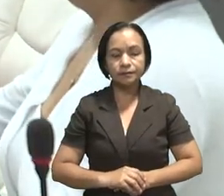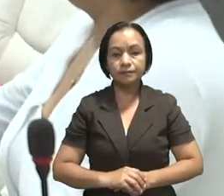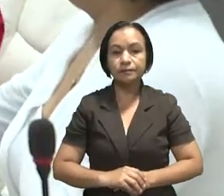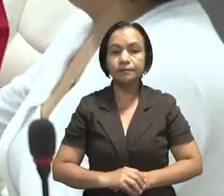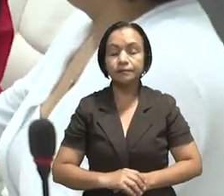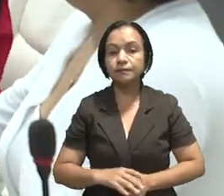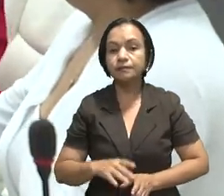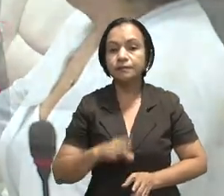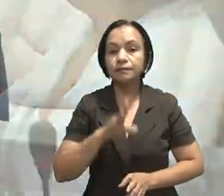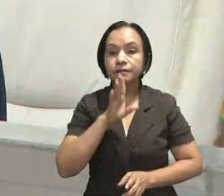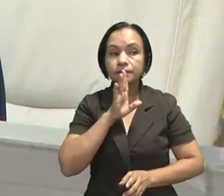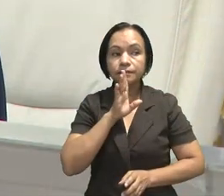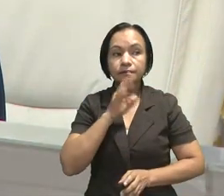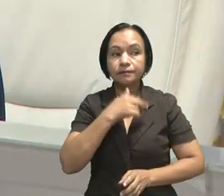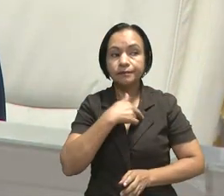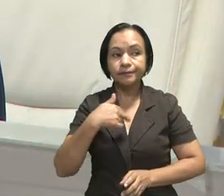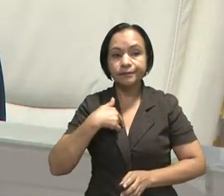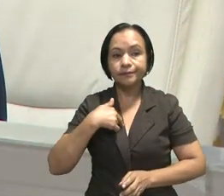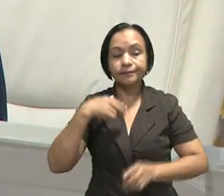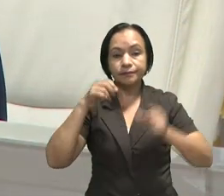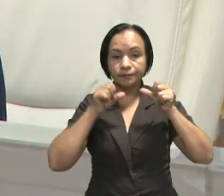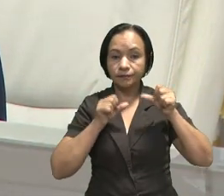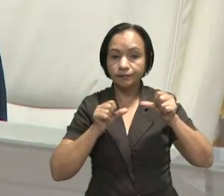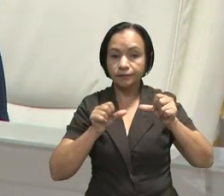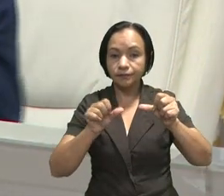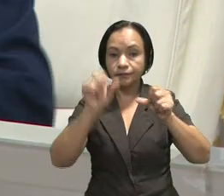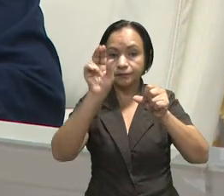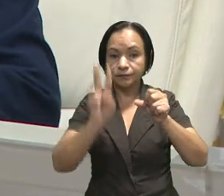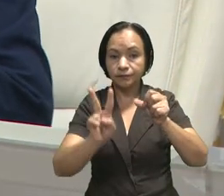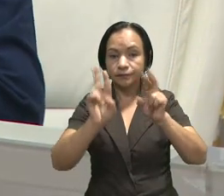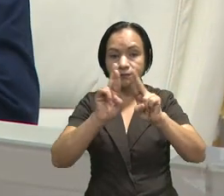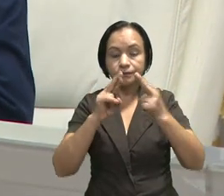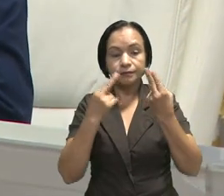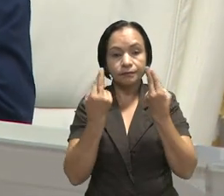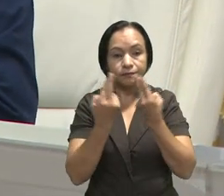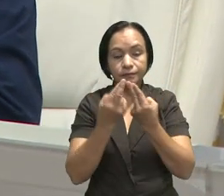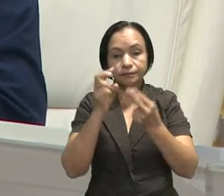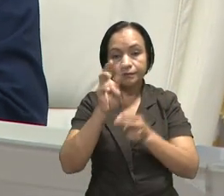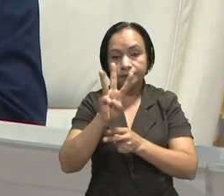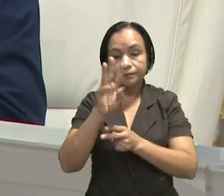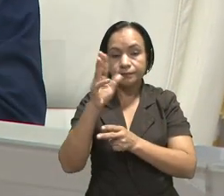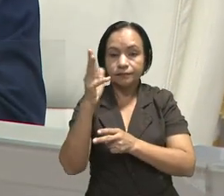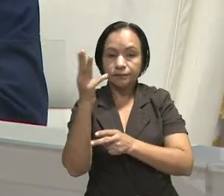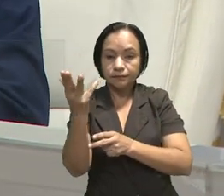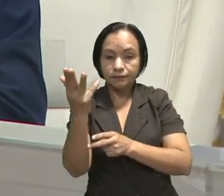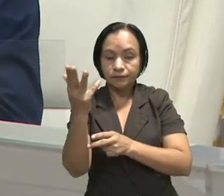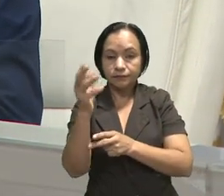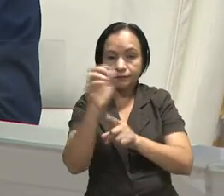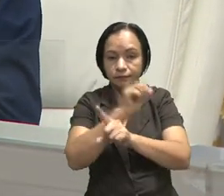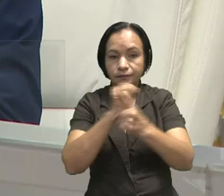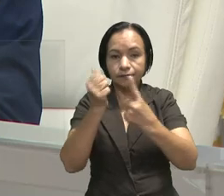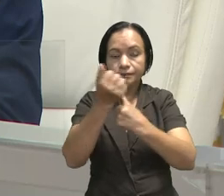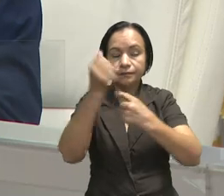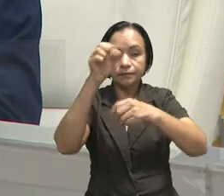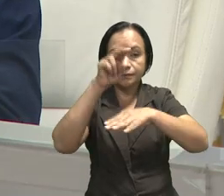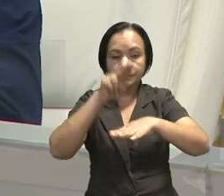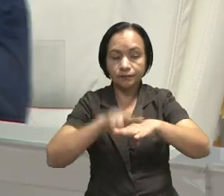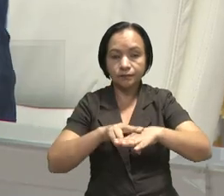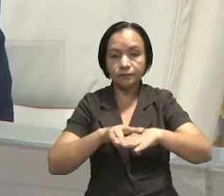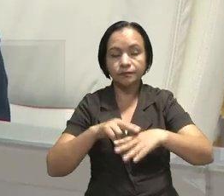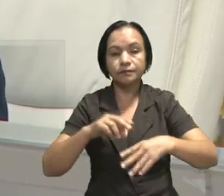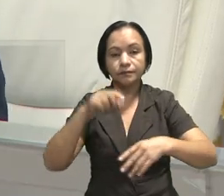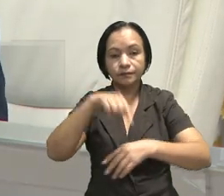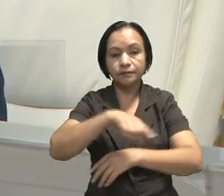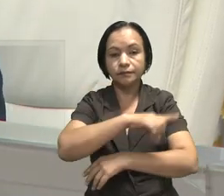Habiendo el quórum de ley, reanudamos la segunda sesión ordinaria de la 39 legislatura de la Asamblea Nacional